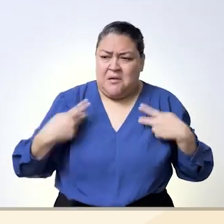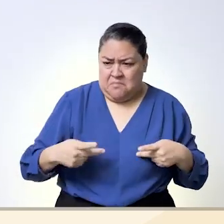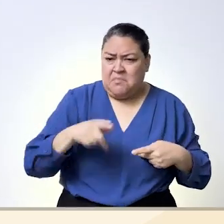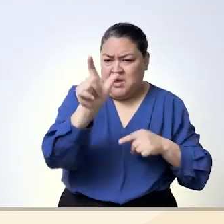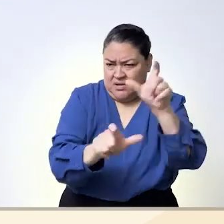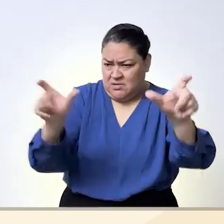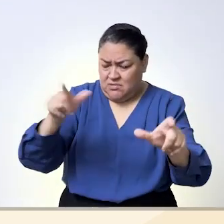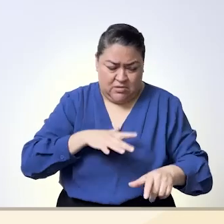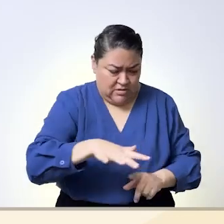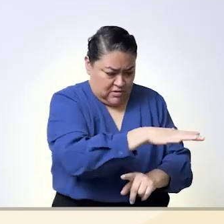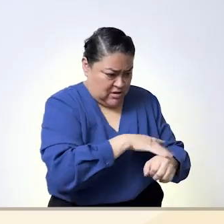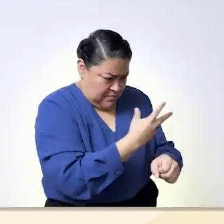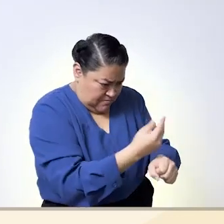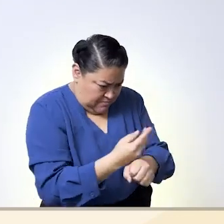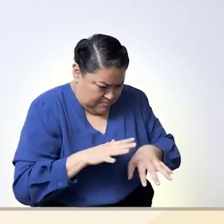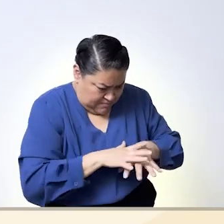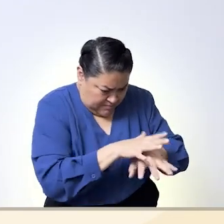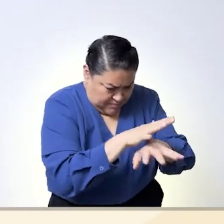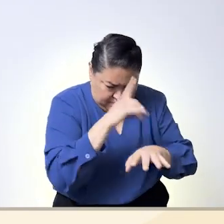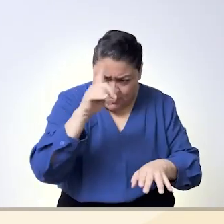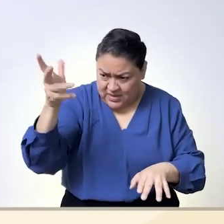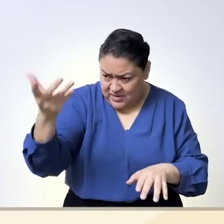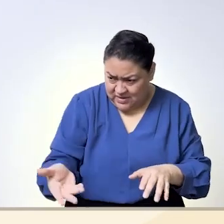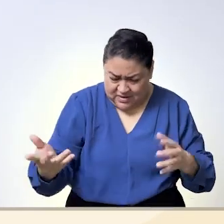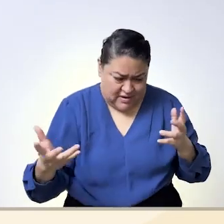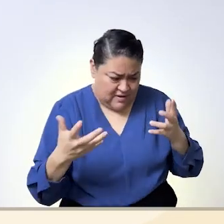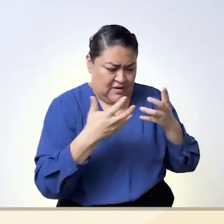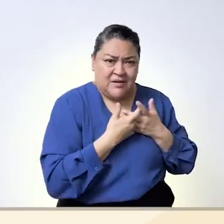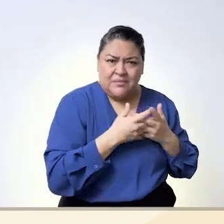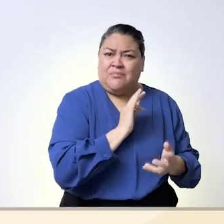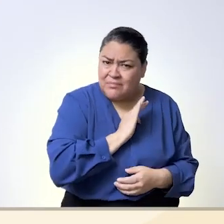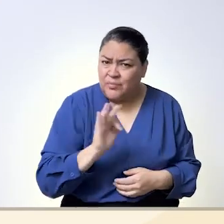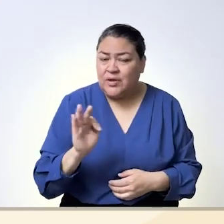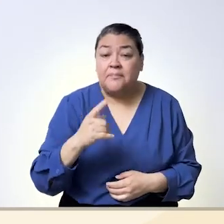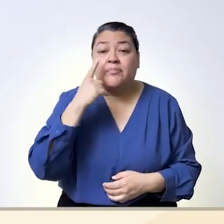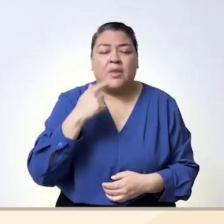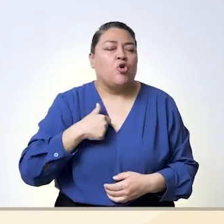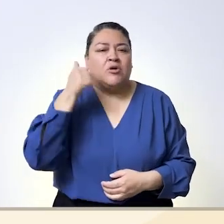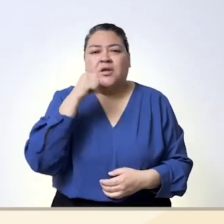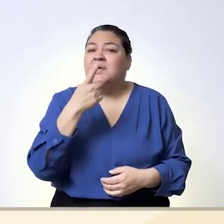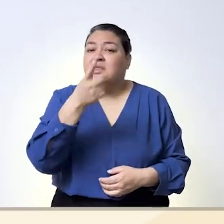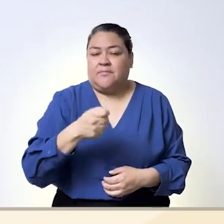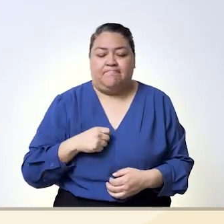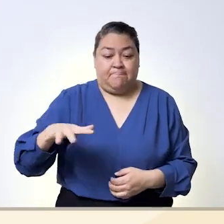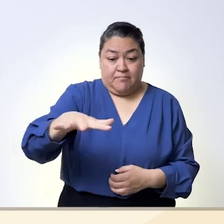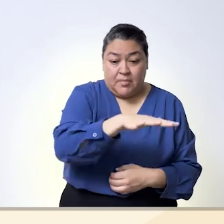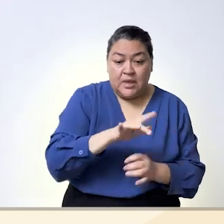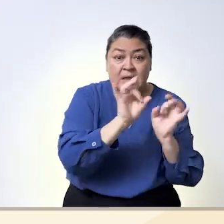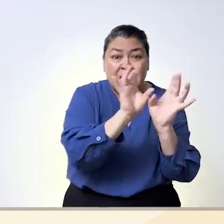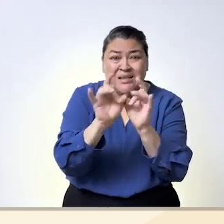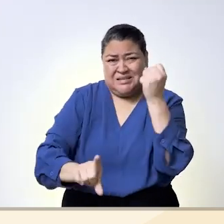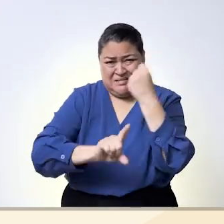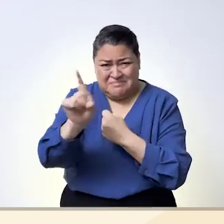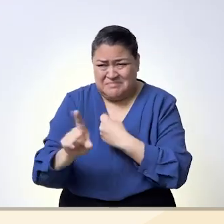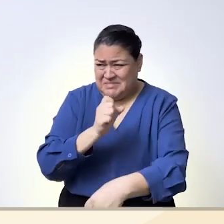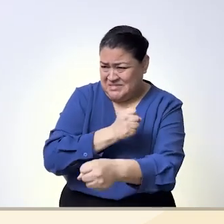para que más personas puedan funcionar en ellos. Algo que siempre repito mucho en mi comunidad es un espacio que es